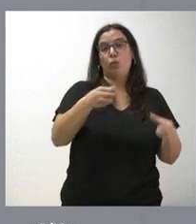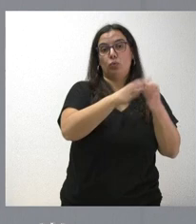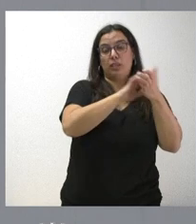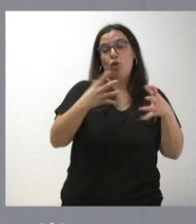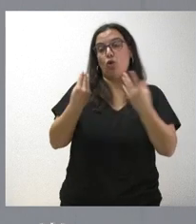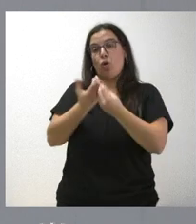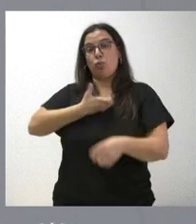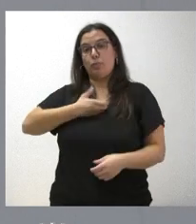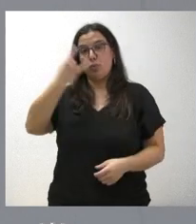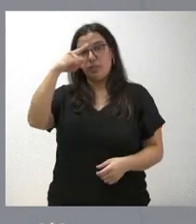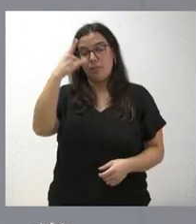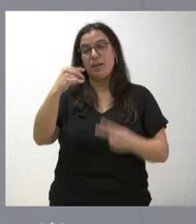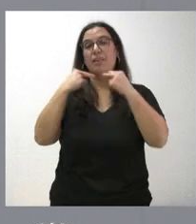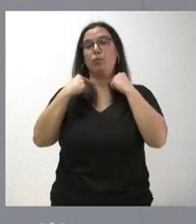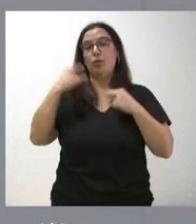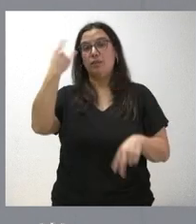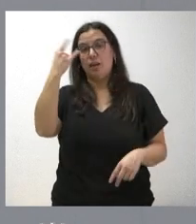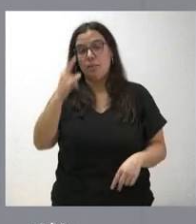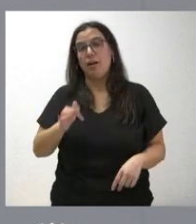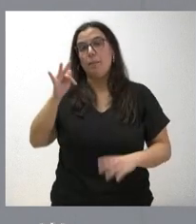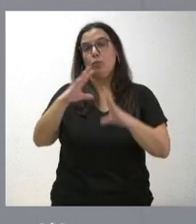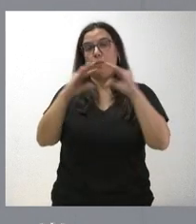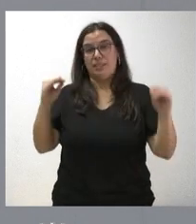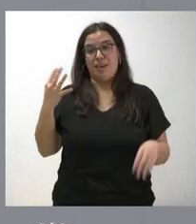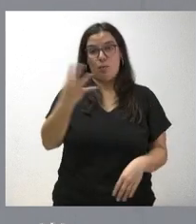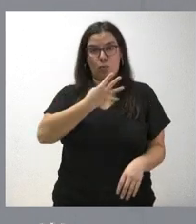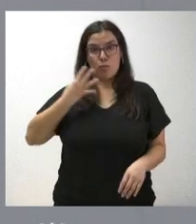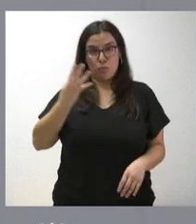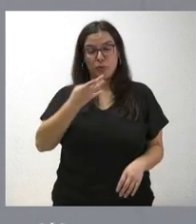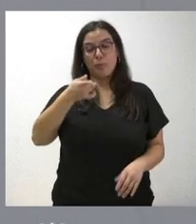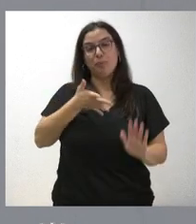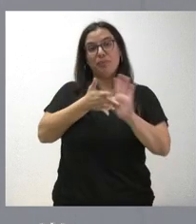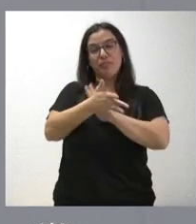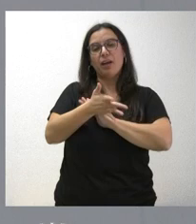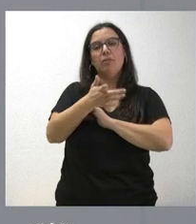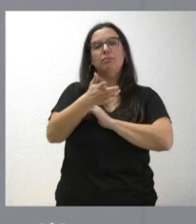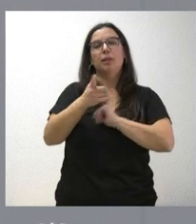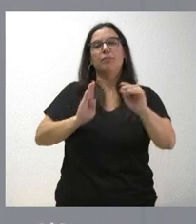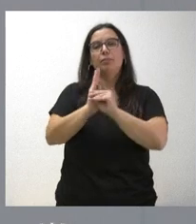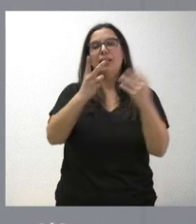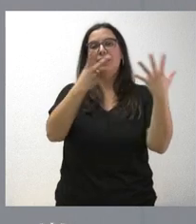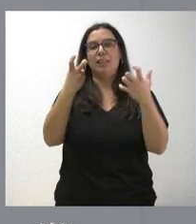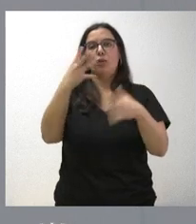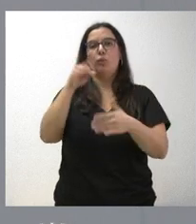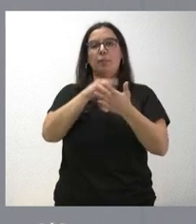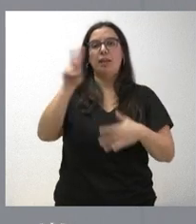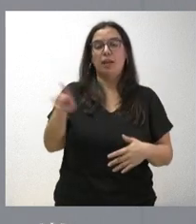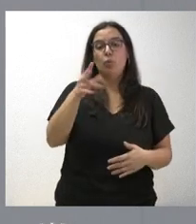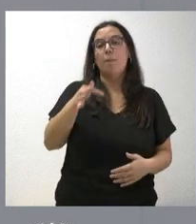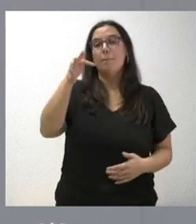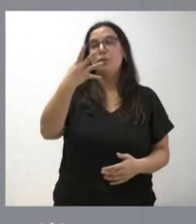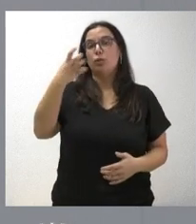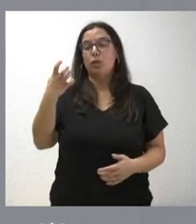ayuntamiento de Salamanca la diputación de Salamanca y la universidad de Salamanca permite apar aportar 750,000 que junto con los